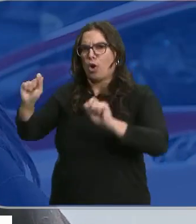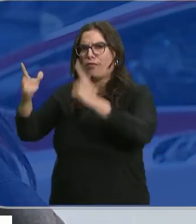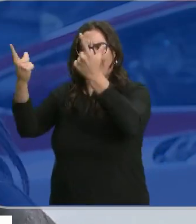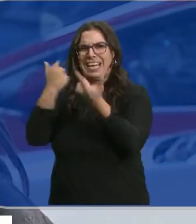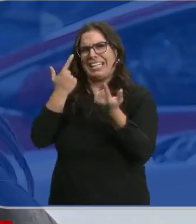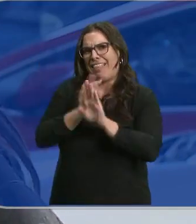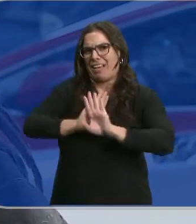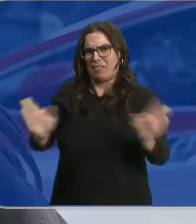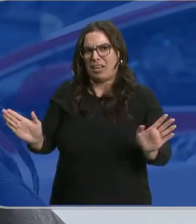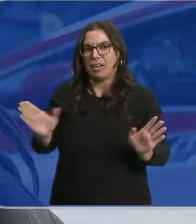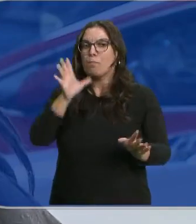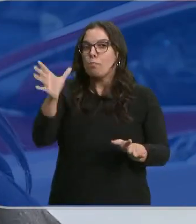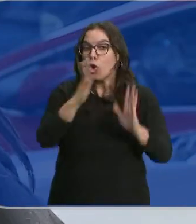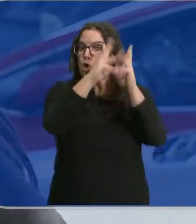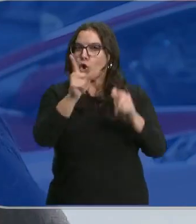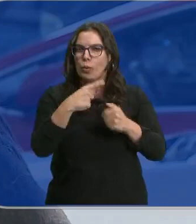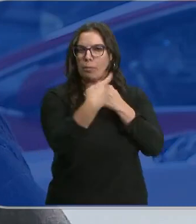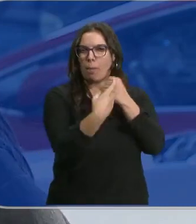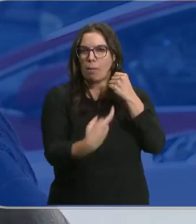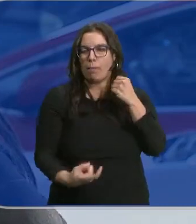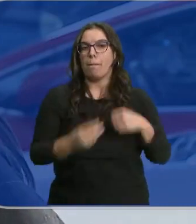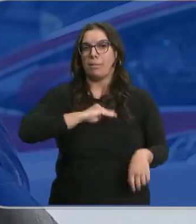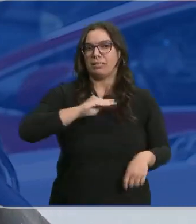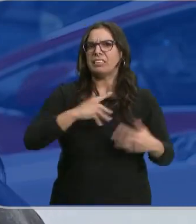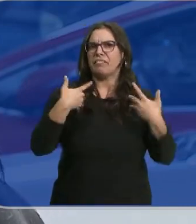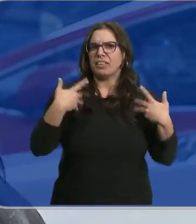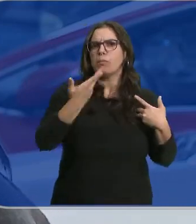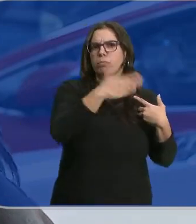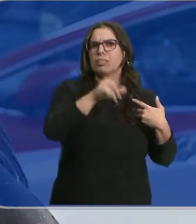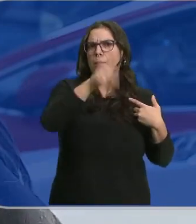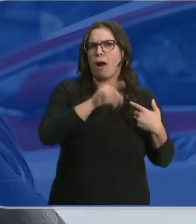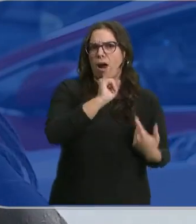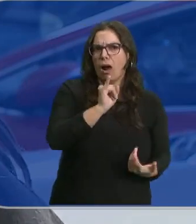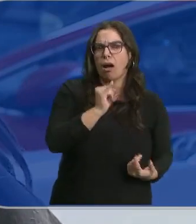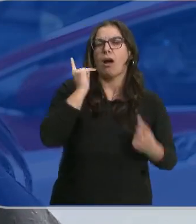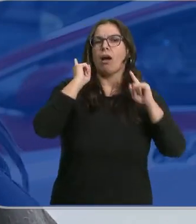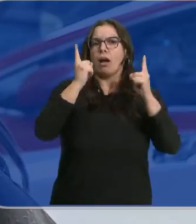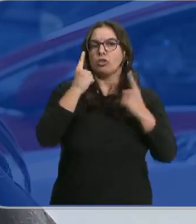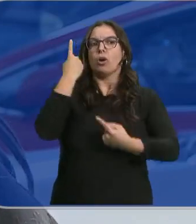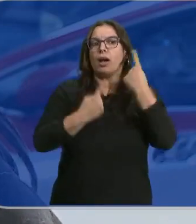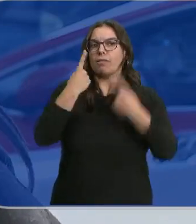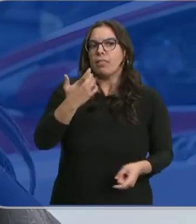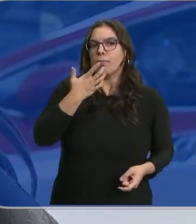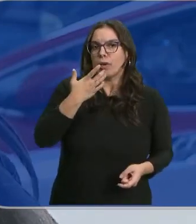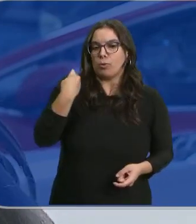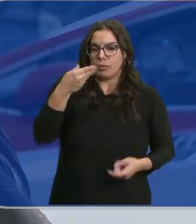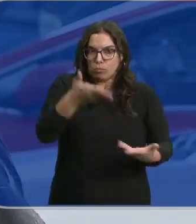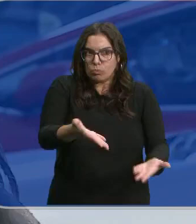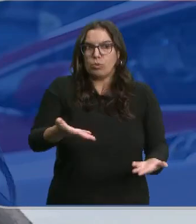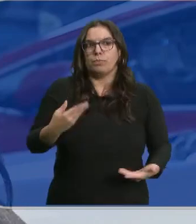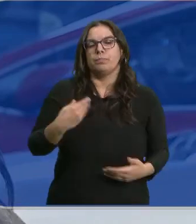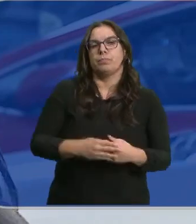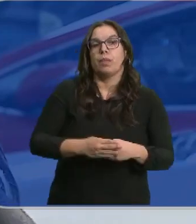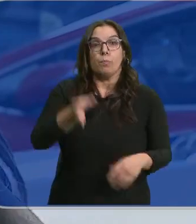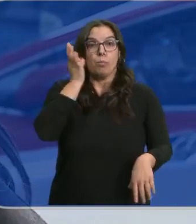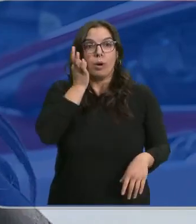cifras oficiales. Se dejan fuera a muchas víctimas de esta violencia y, bueno, algunos casos son pues los que estamos